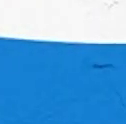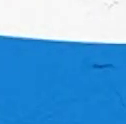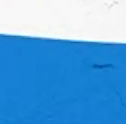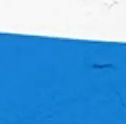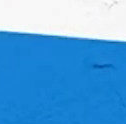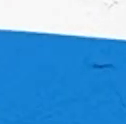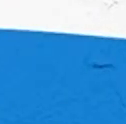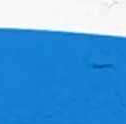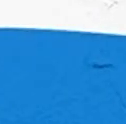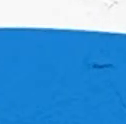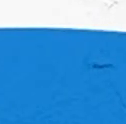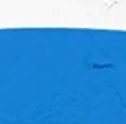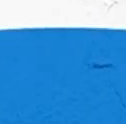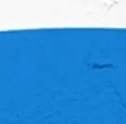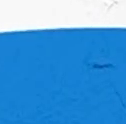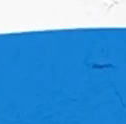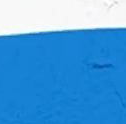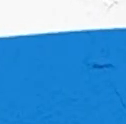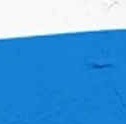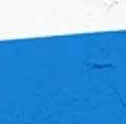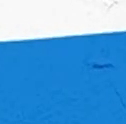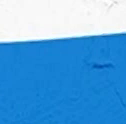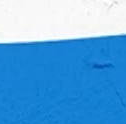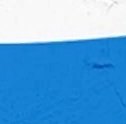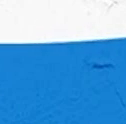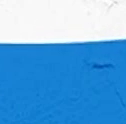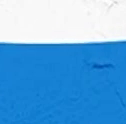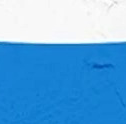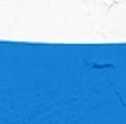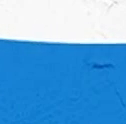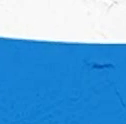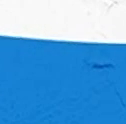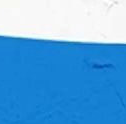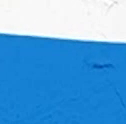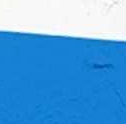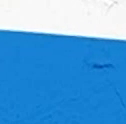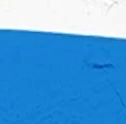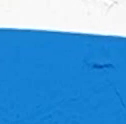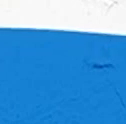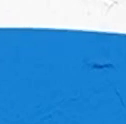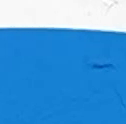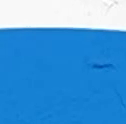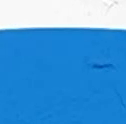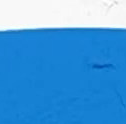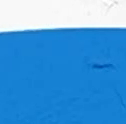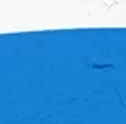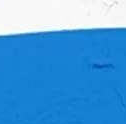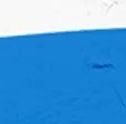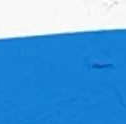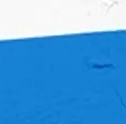Juega creyendo que será posible. Esto fue el sorteo Loto.